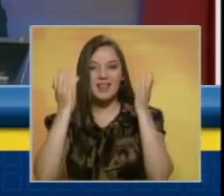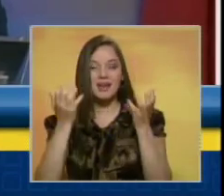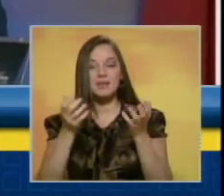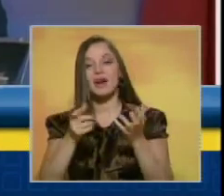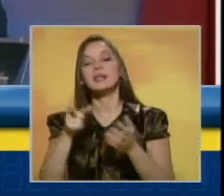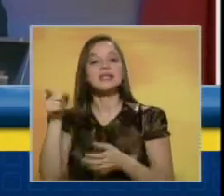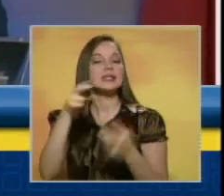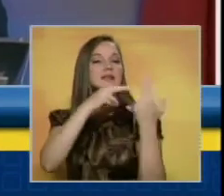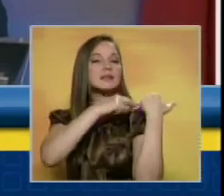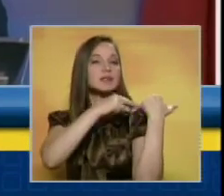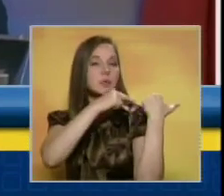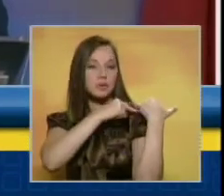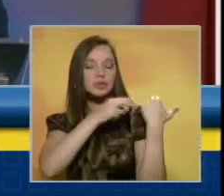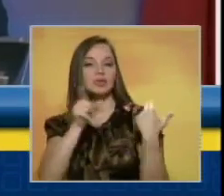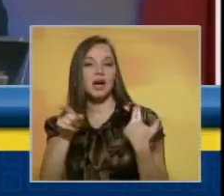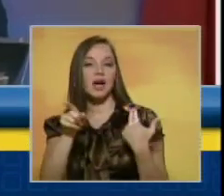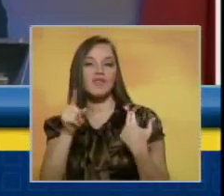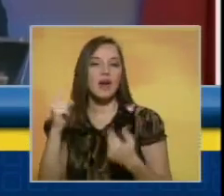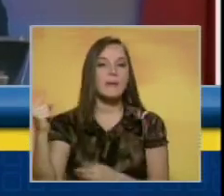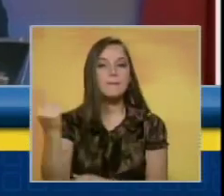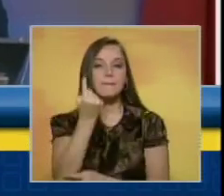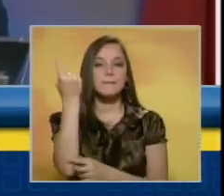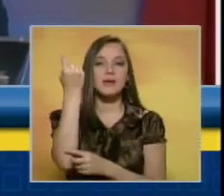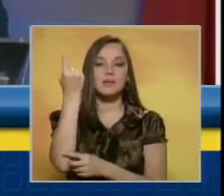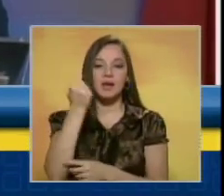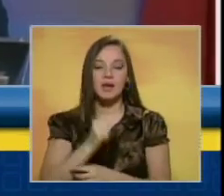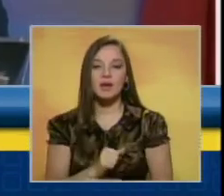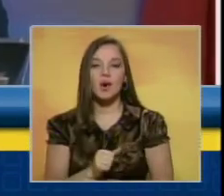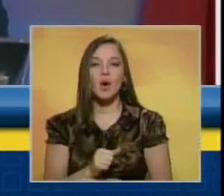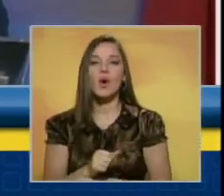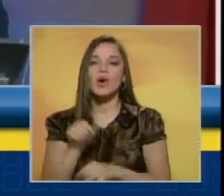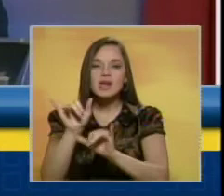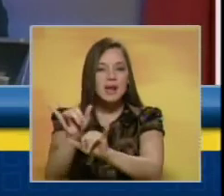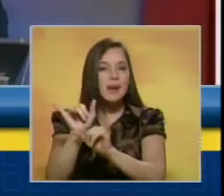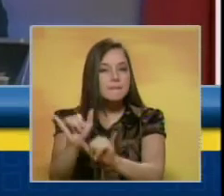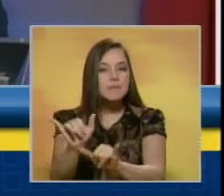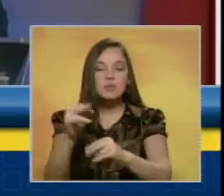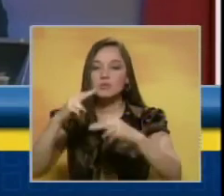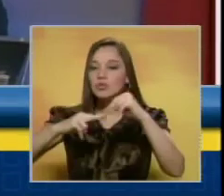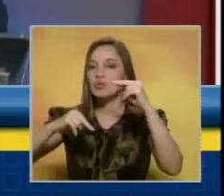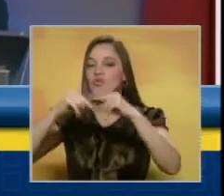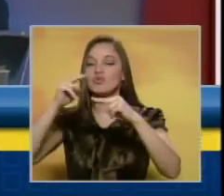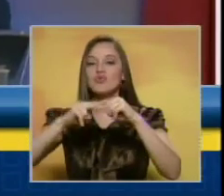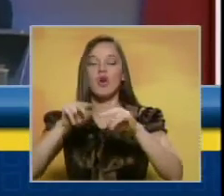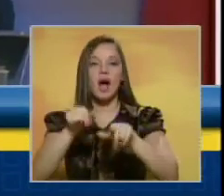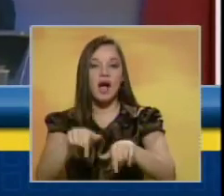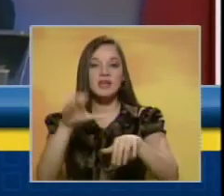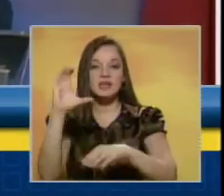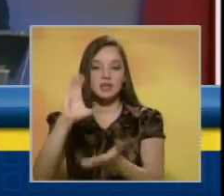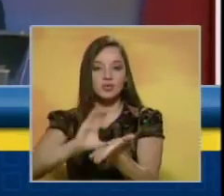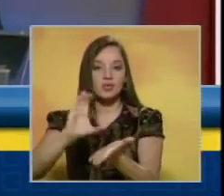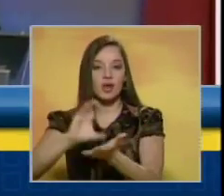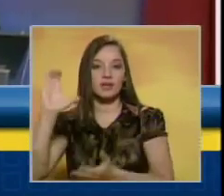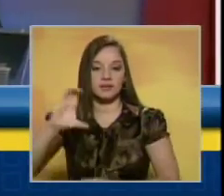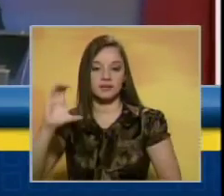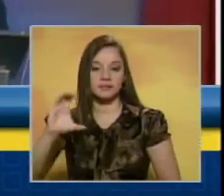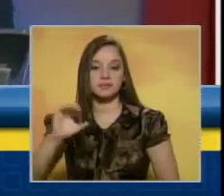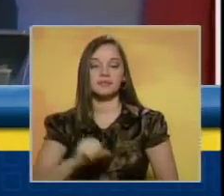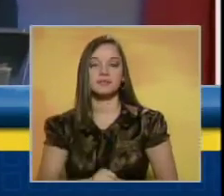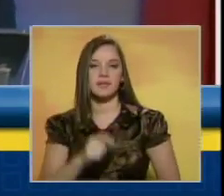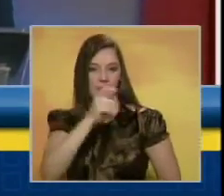responsabilidades de gobierno el pionero de la autoconstrucción en la ciudad de Caracas.